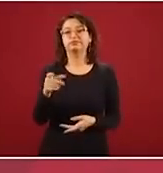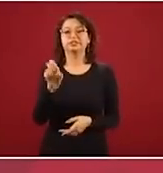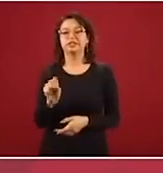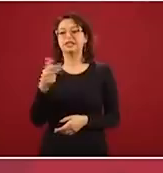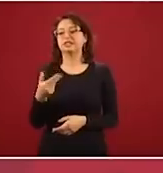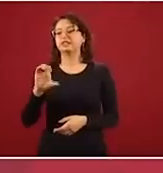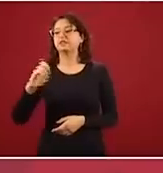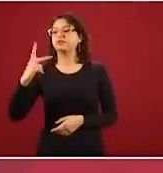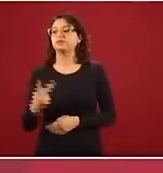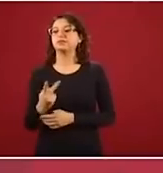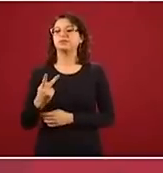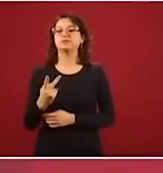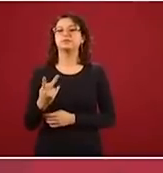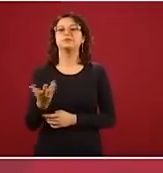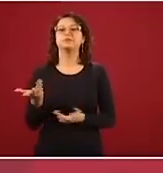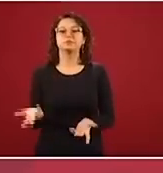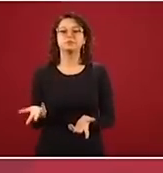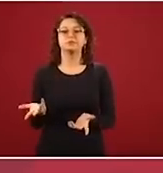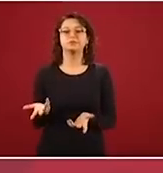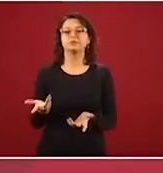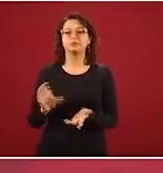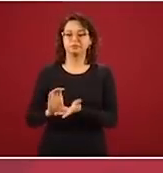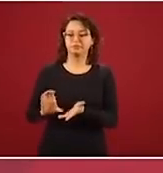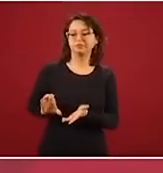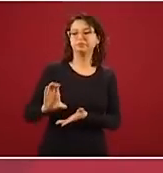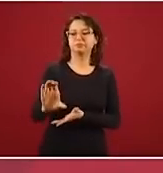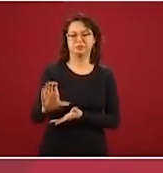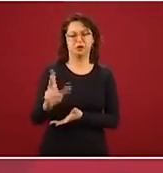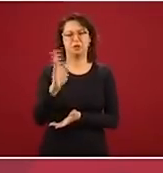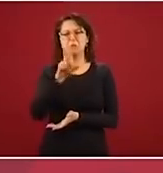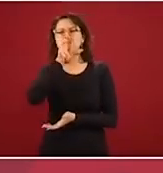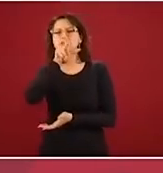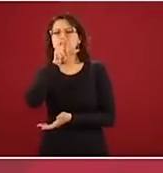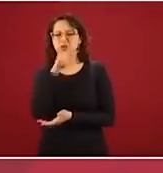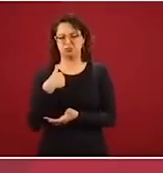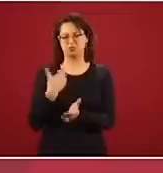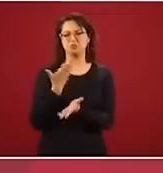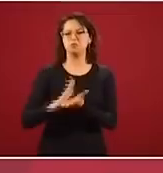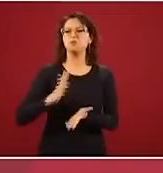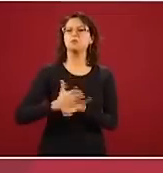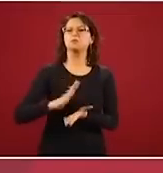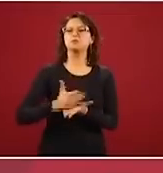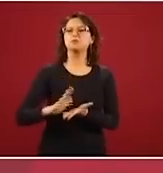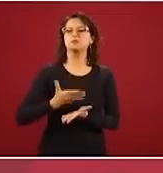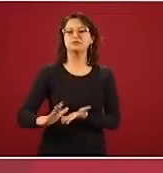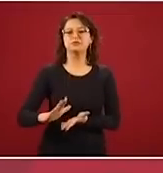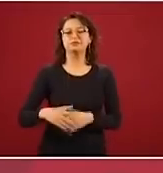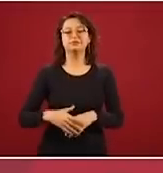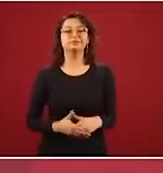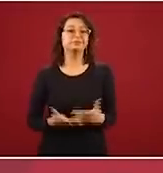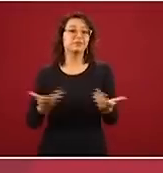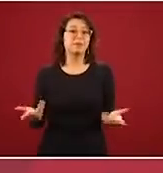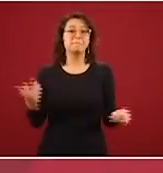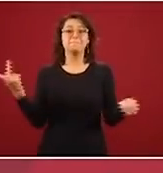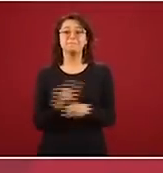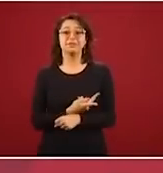descontaba de sus participaciones los pagos anuales. Así dejaron endeudado